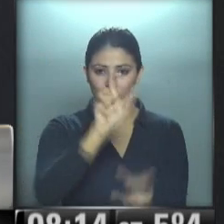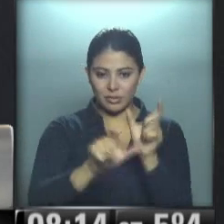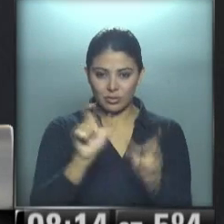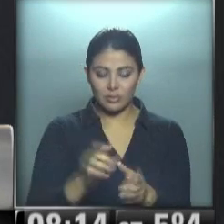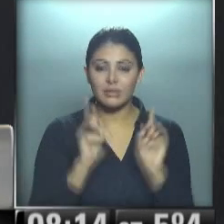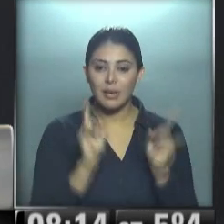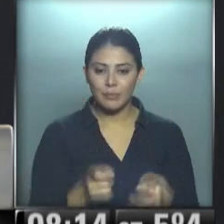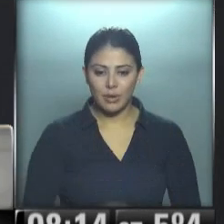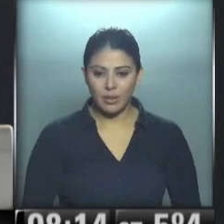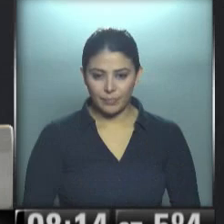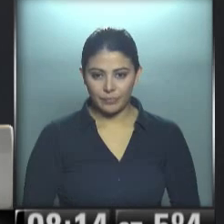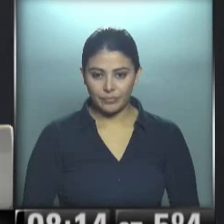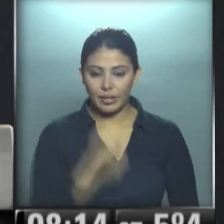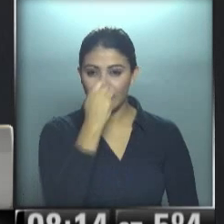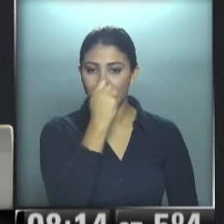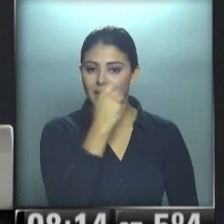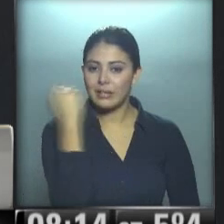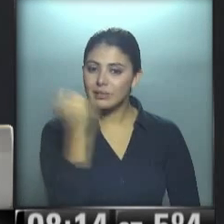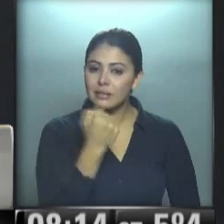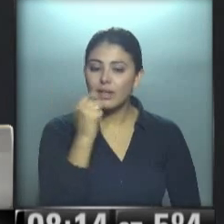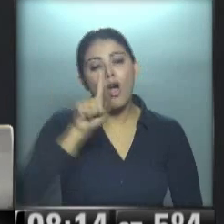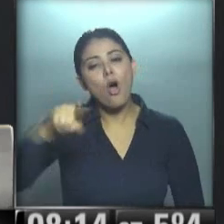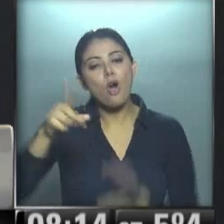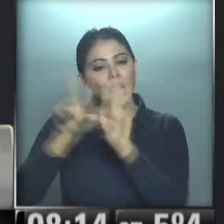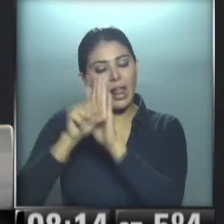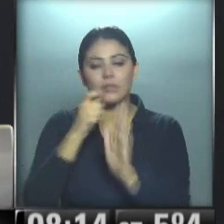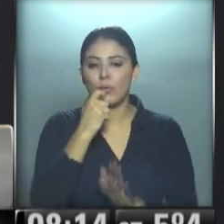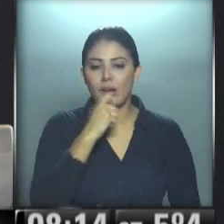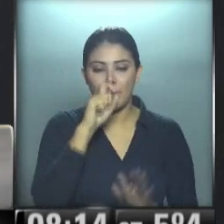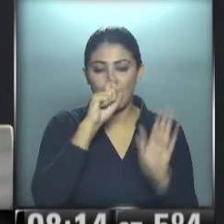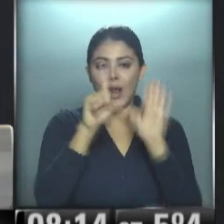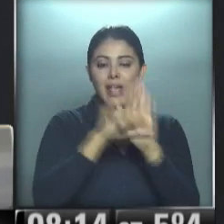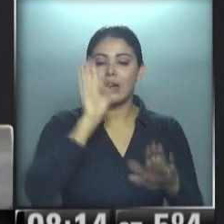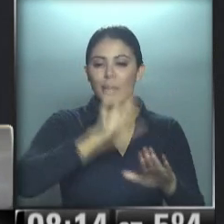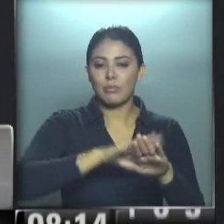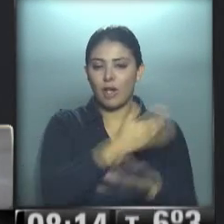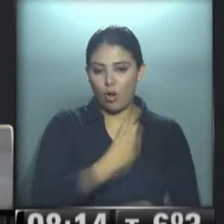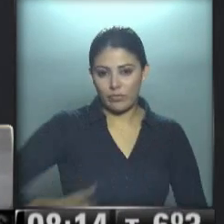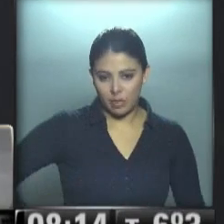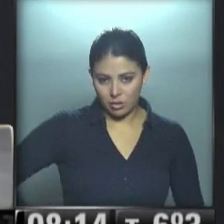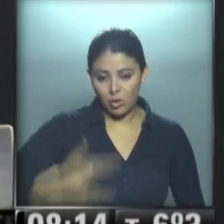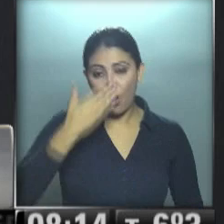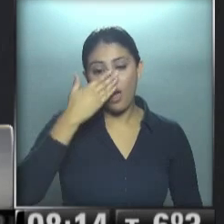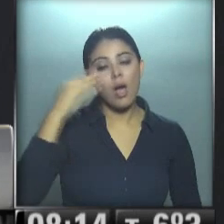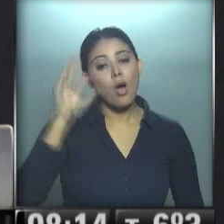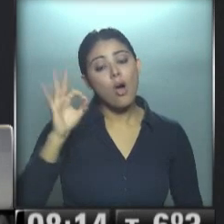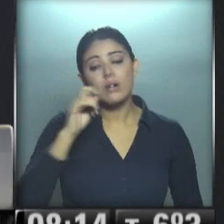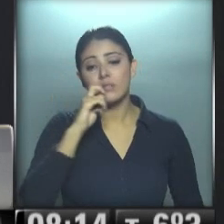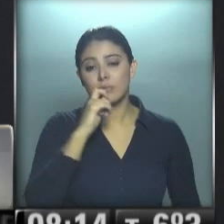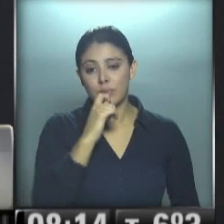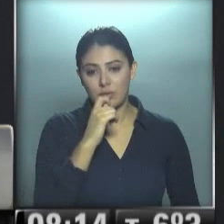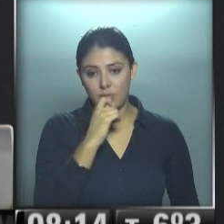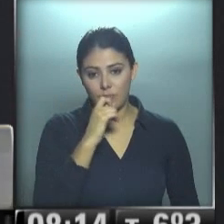también se tratarán otras leyes como por ejemplo la ley de responsabilidad el estado o en el caso de